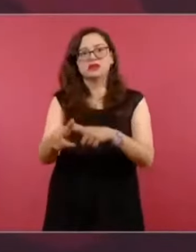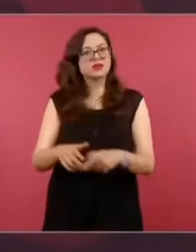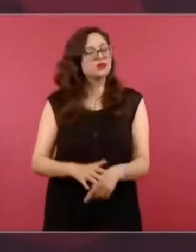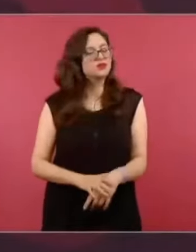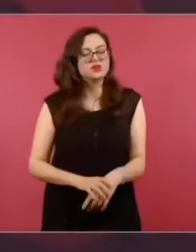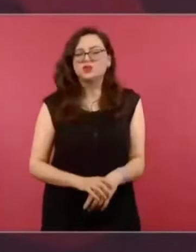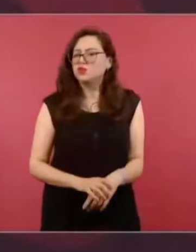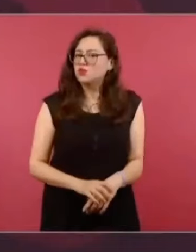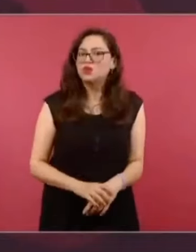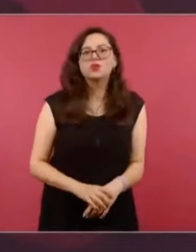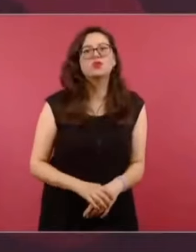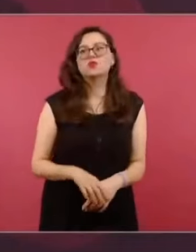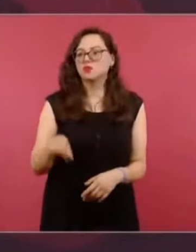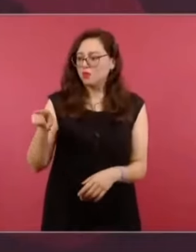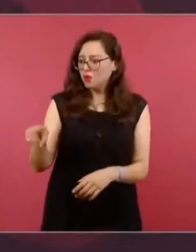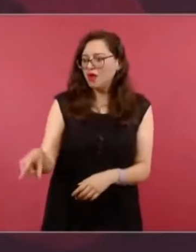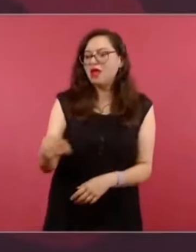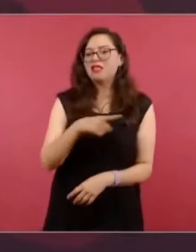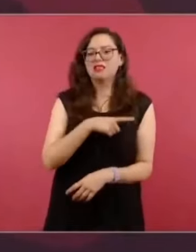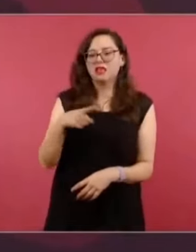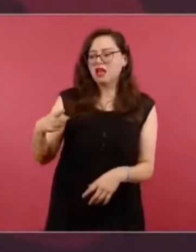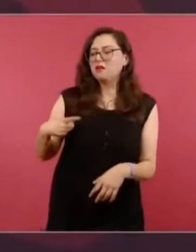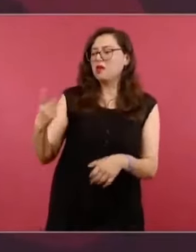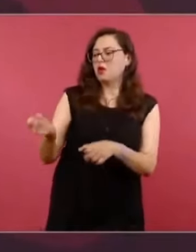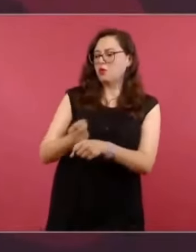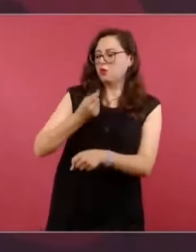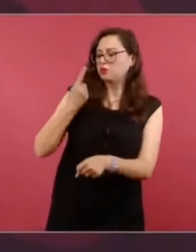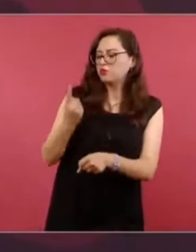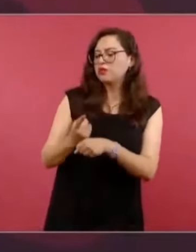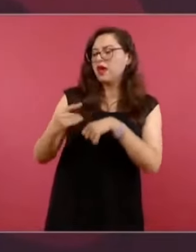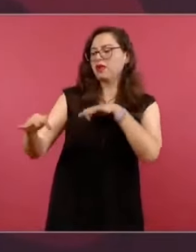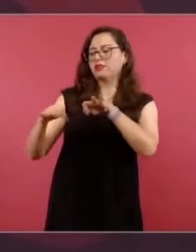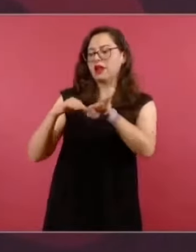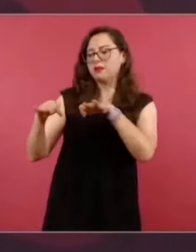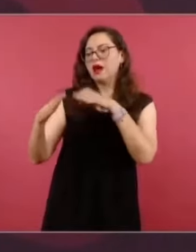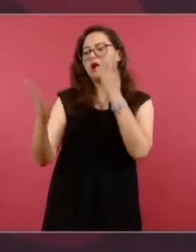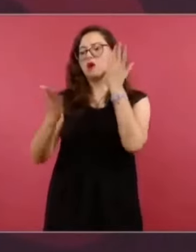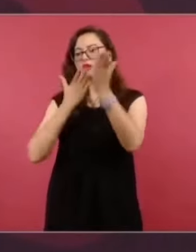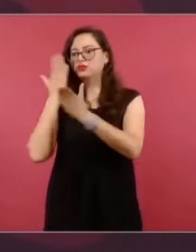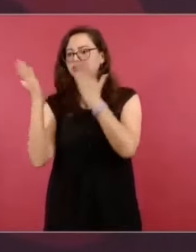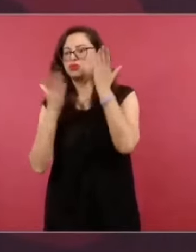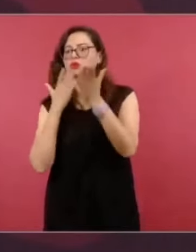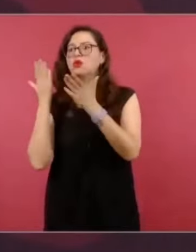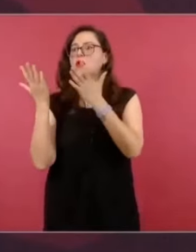Podemos con el trabajo, con el estudio, ascender.